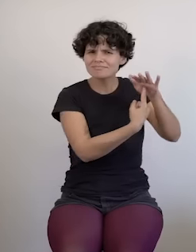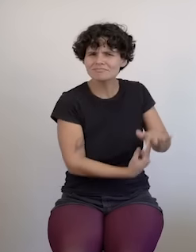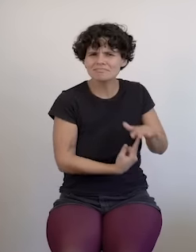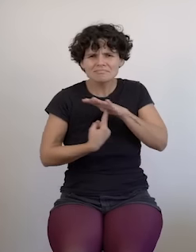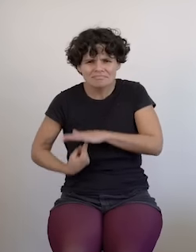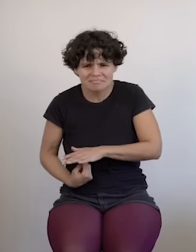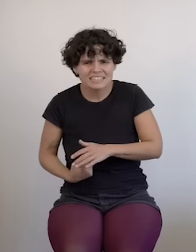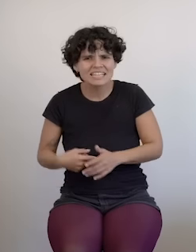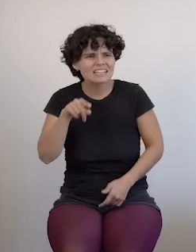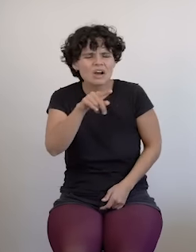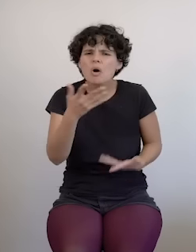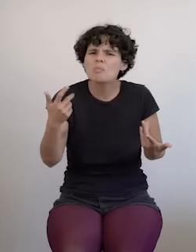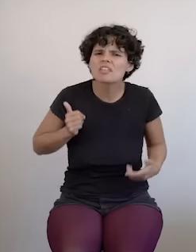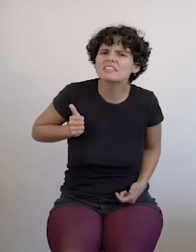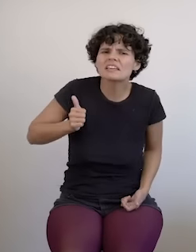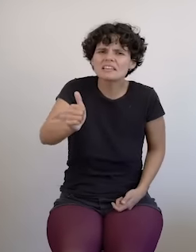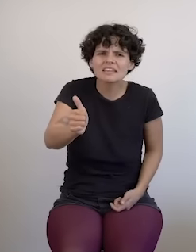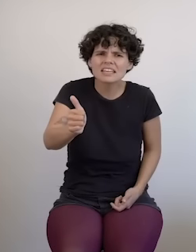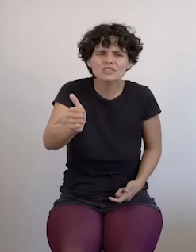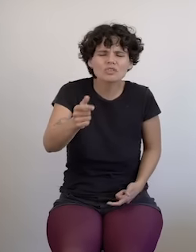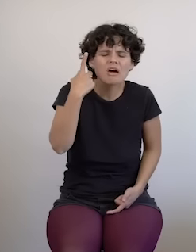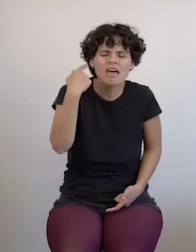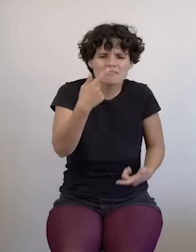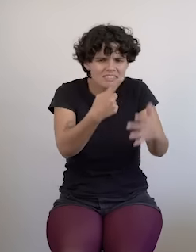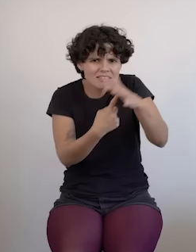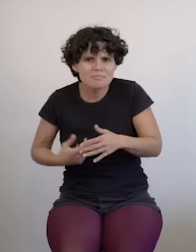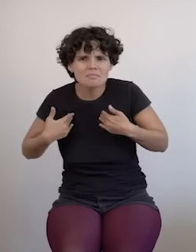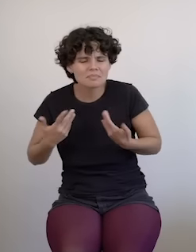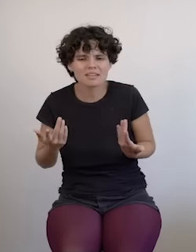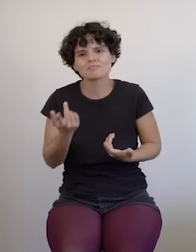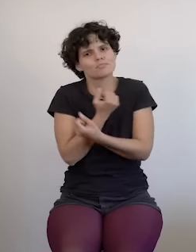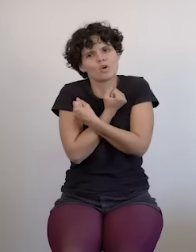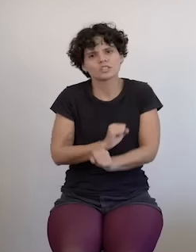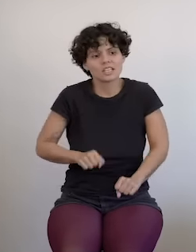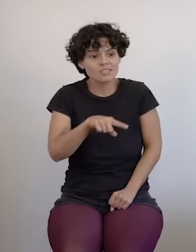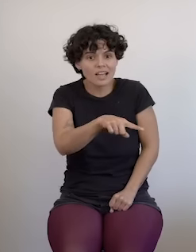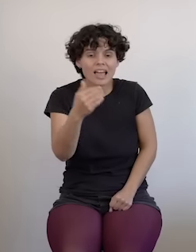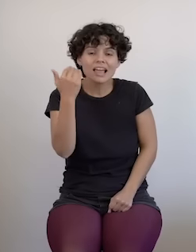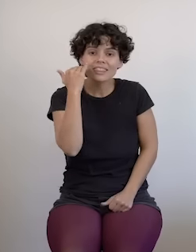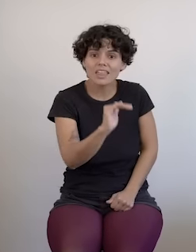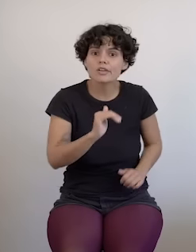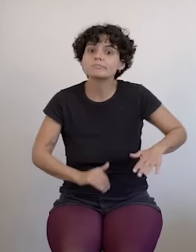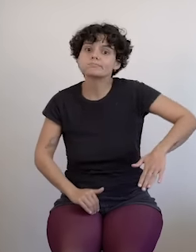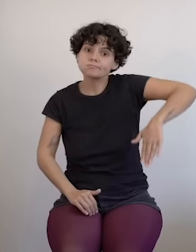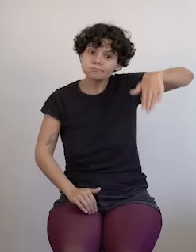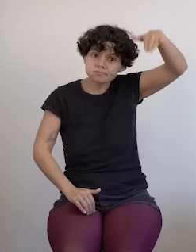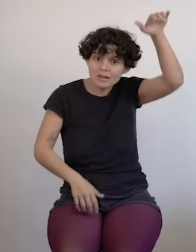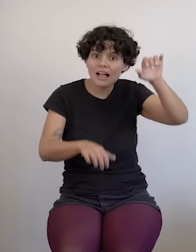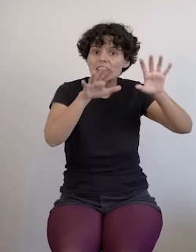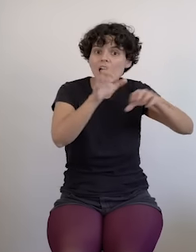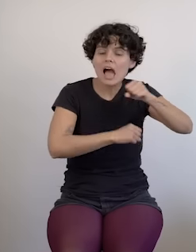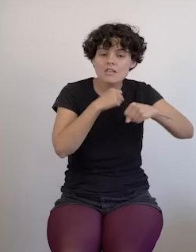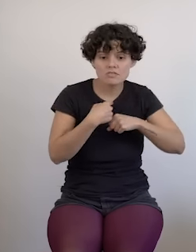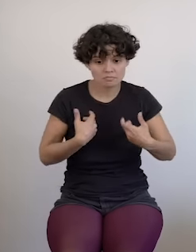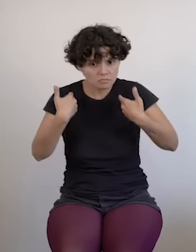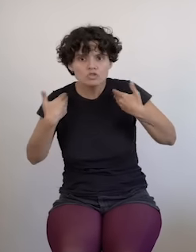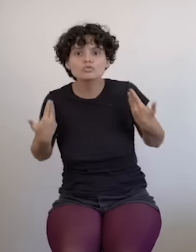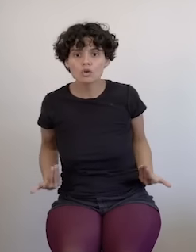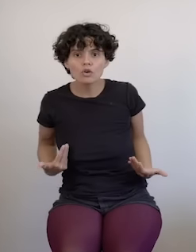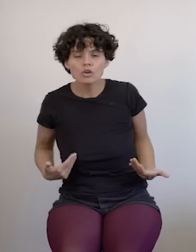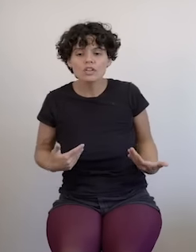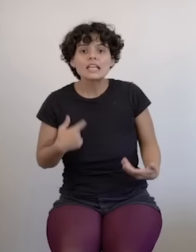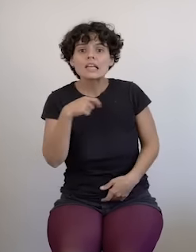¿cómo esa directora va a ser buena si discrimina a un niño que en 10 años más, el niño que ya está trabajando, va a ser yo, po? ¿Me entiendes lo que voy? Sí, claro. Que en 10 años